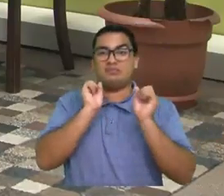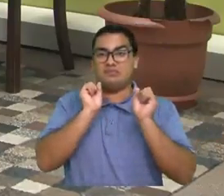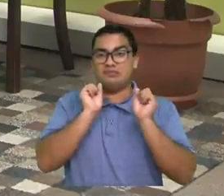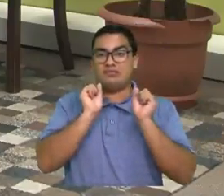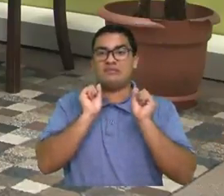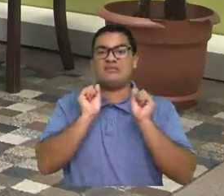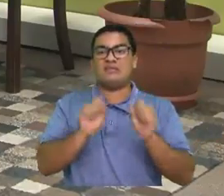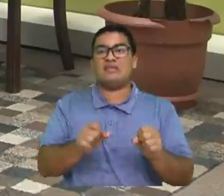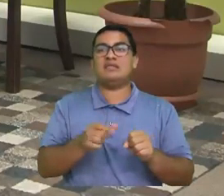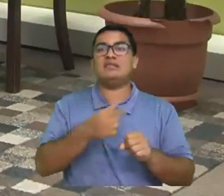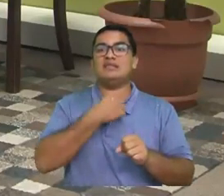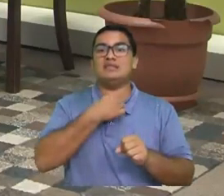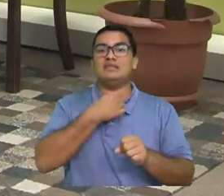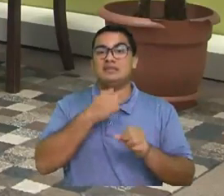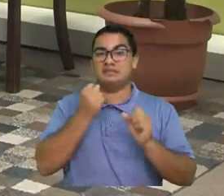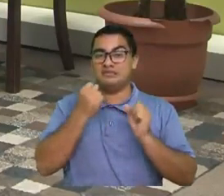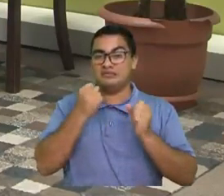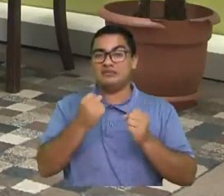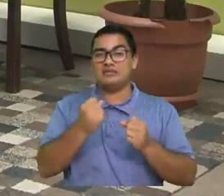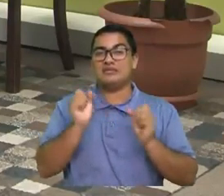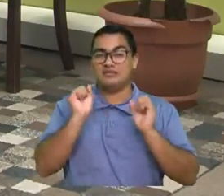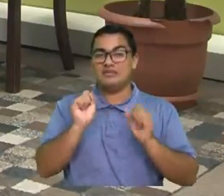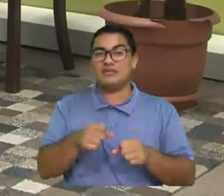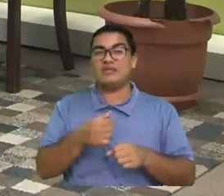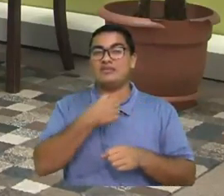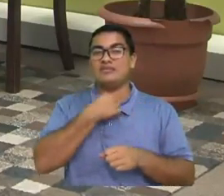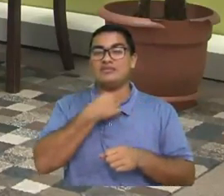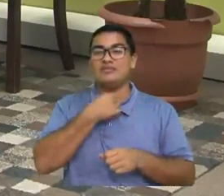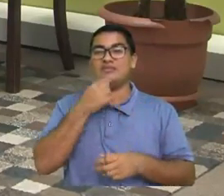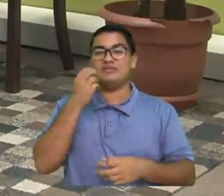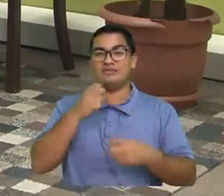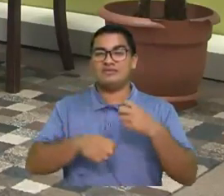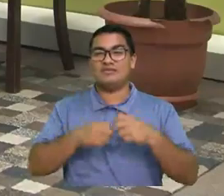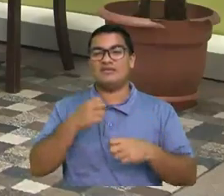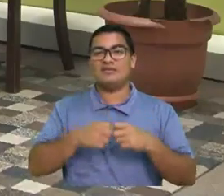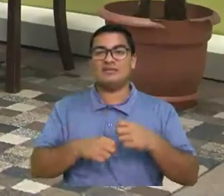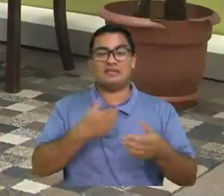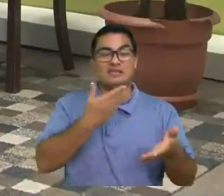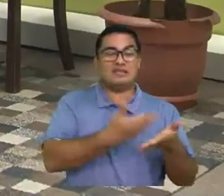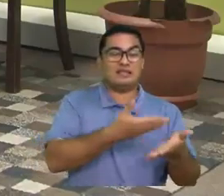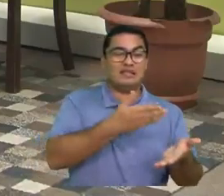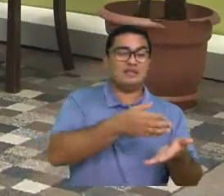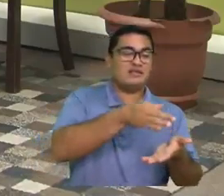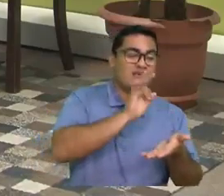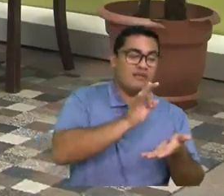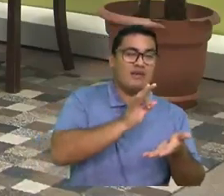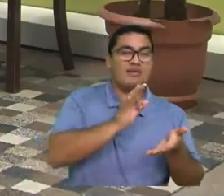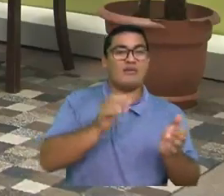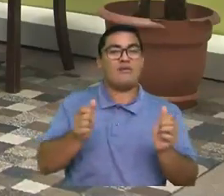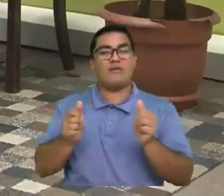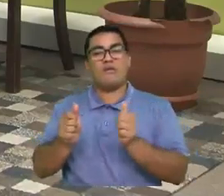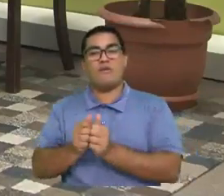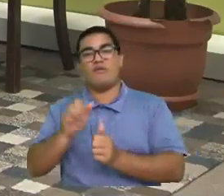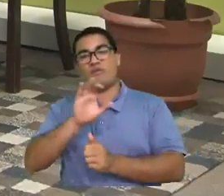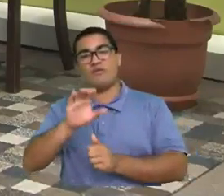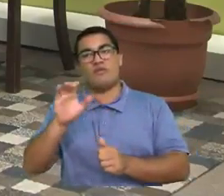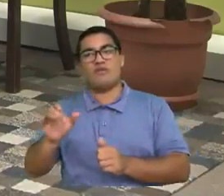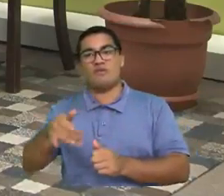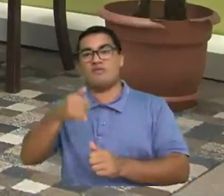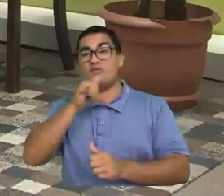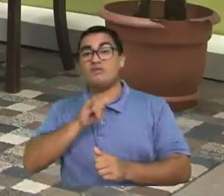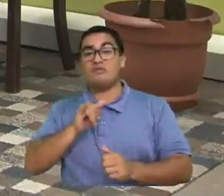o una soda. Esa mezcla entre lo caliente y lo helado puede causar